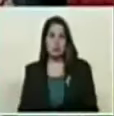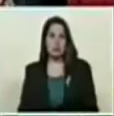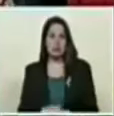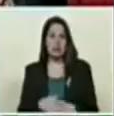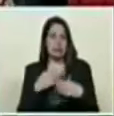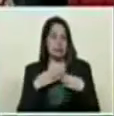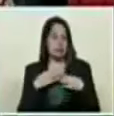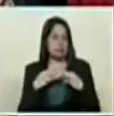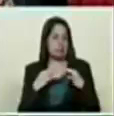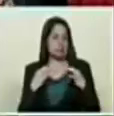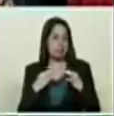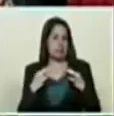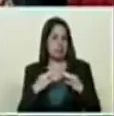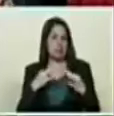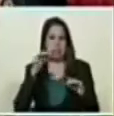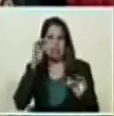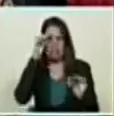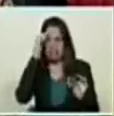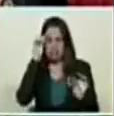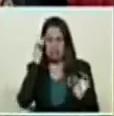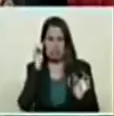Estoy sudadito.